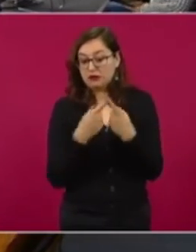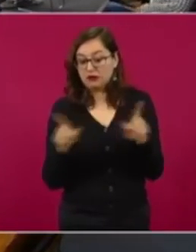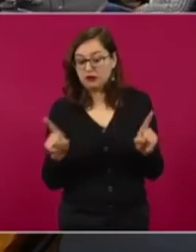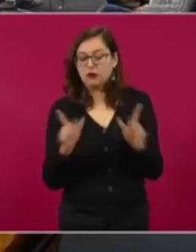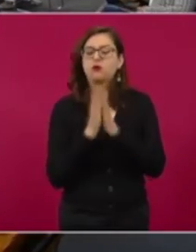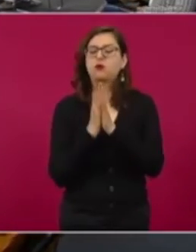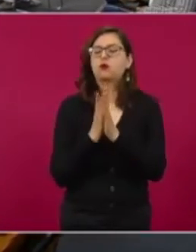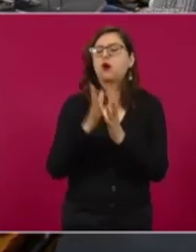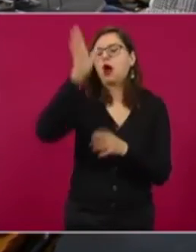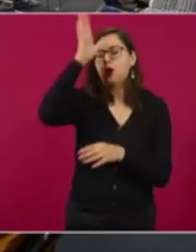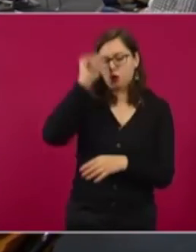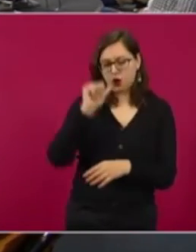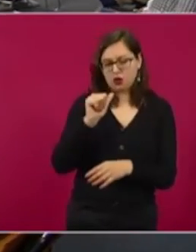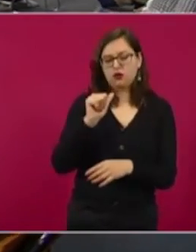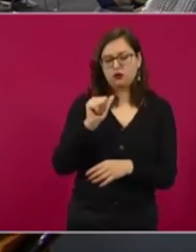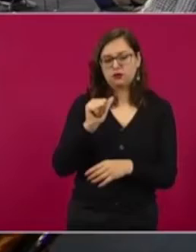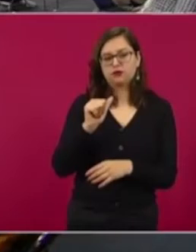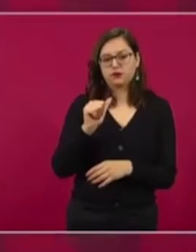acuerdo, mi día? porque esa